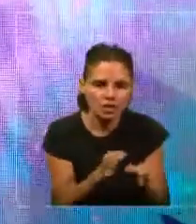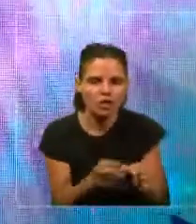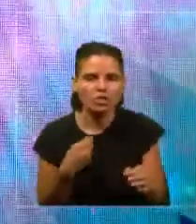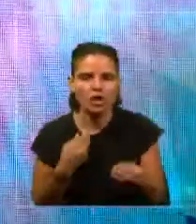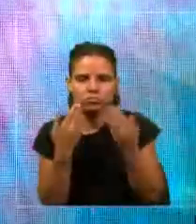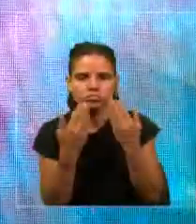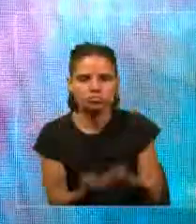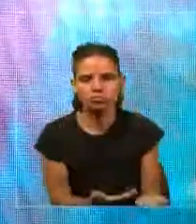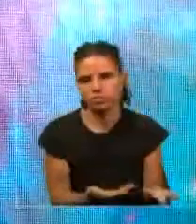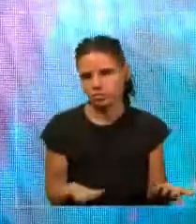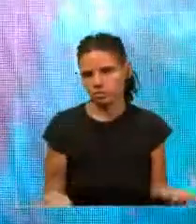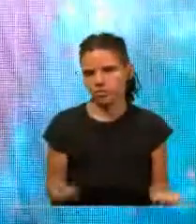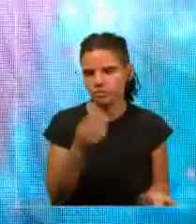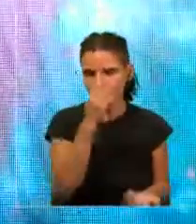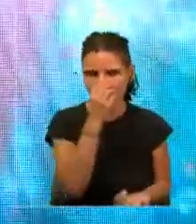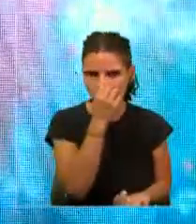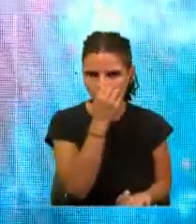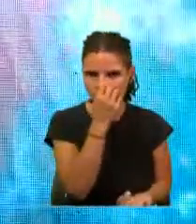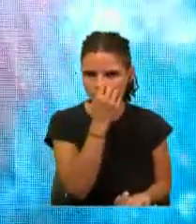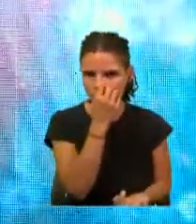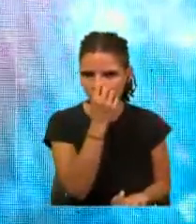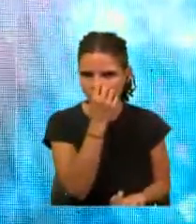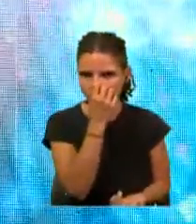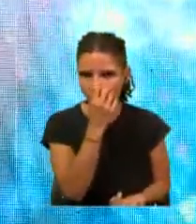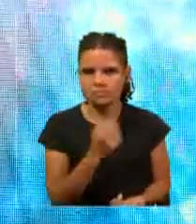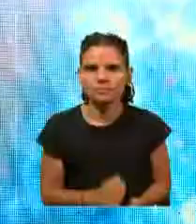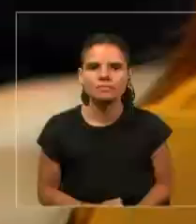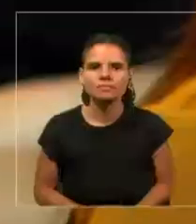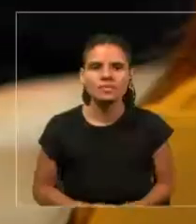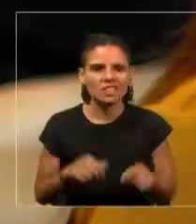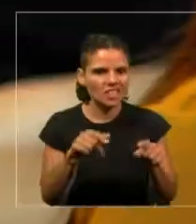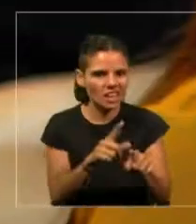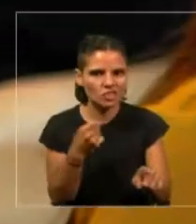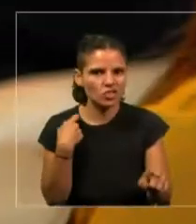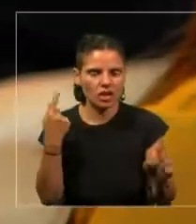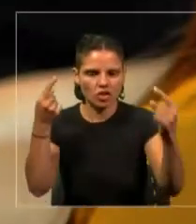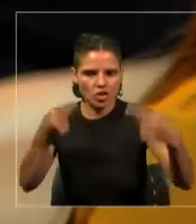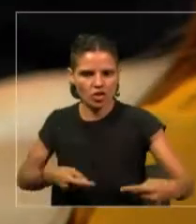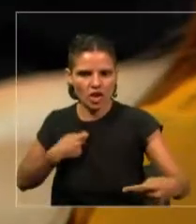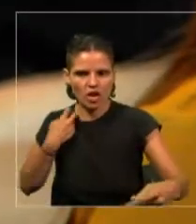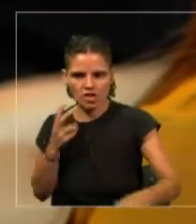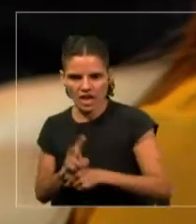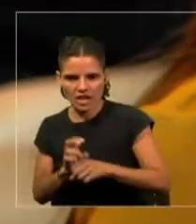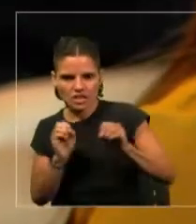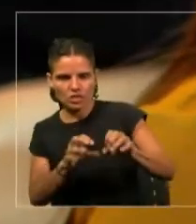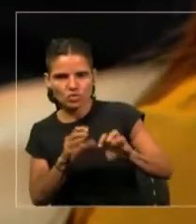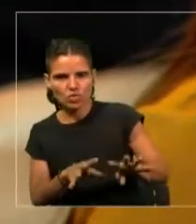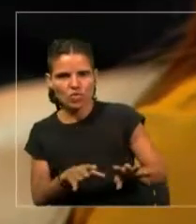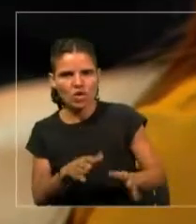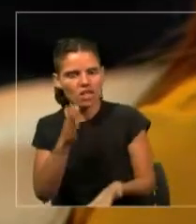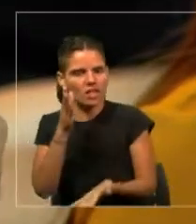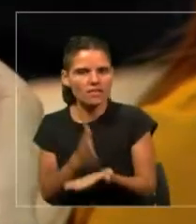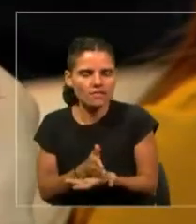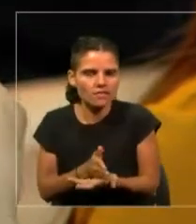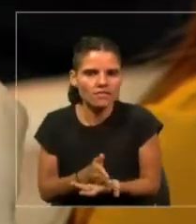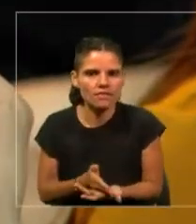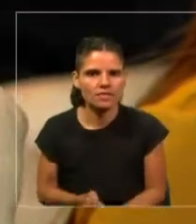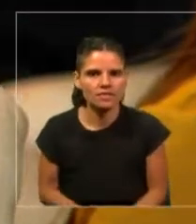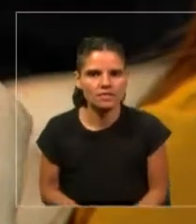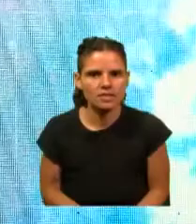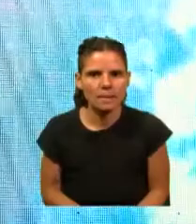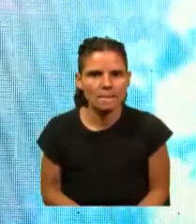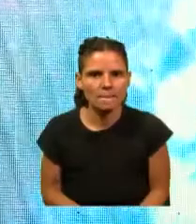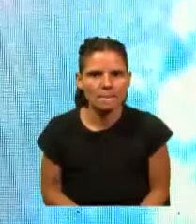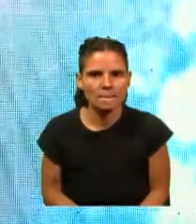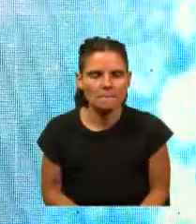opuesto, exactamente al lado opuesto del principio educativo, que es deshacerse de sus propios de